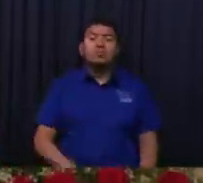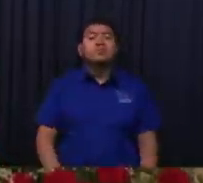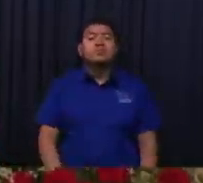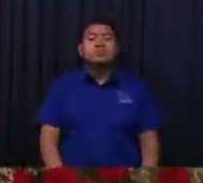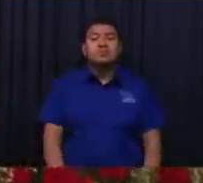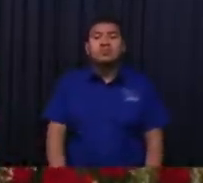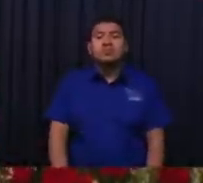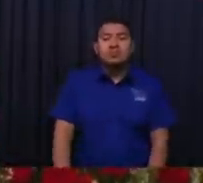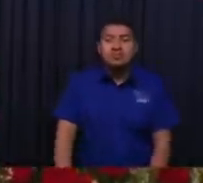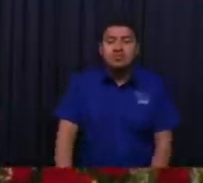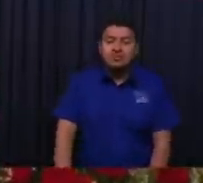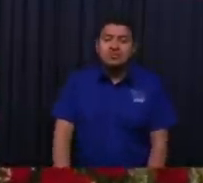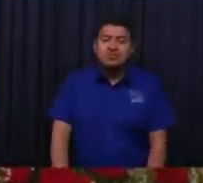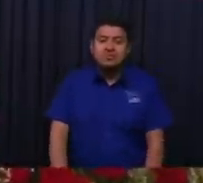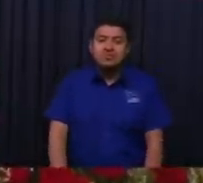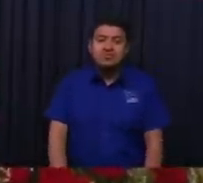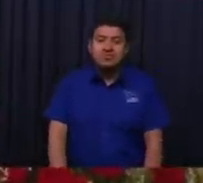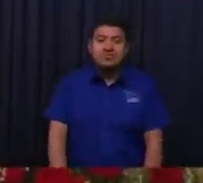Mire, pues,